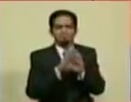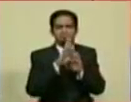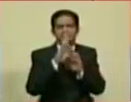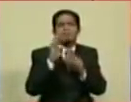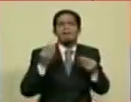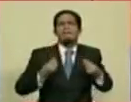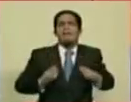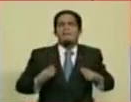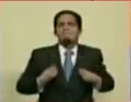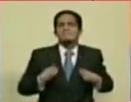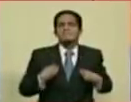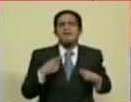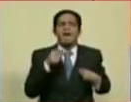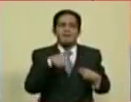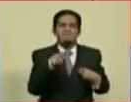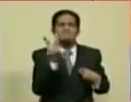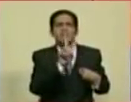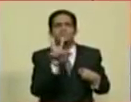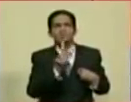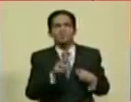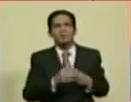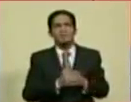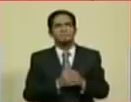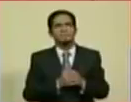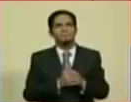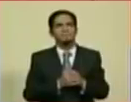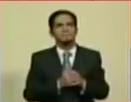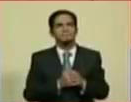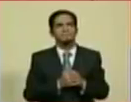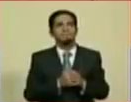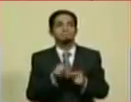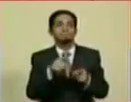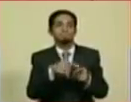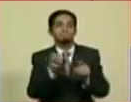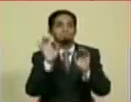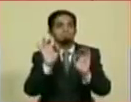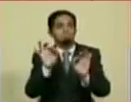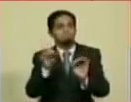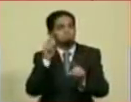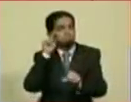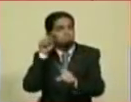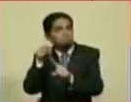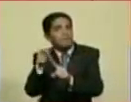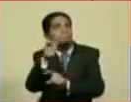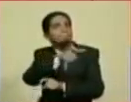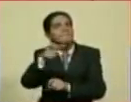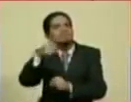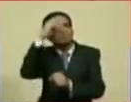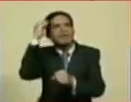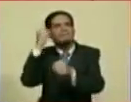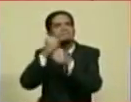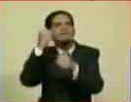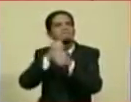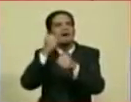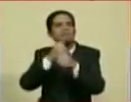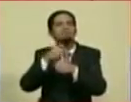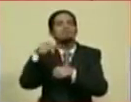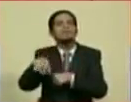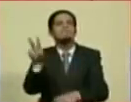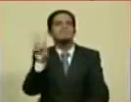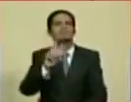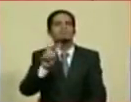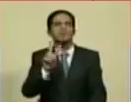venezolana. Sobre todo, el sector laboral, la clase trabajadora, porque